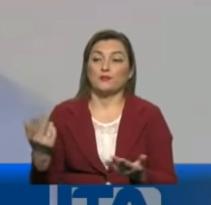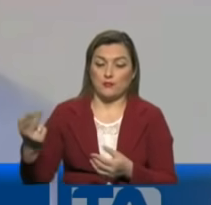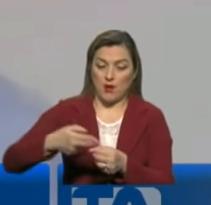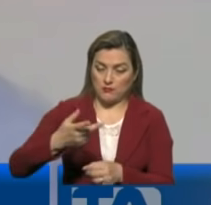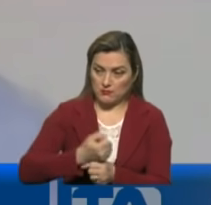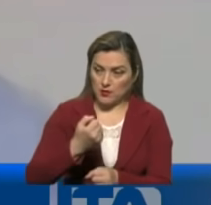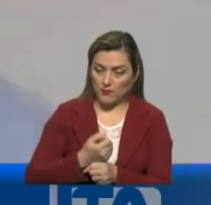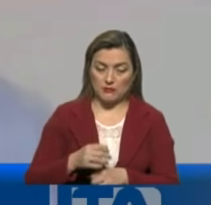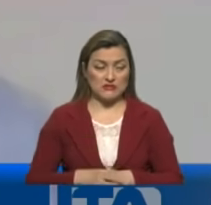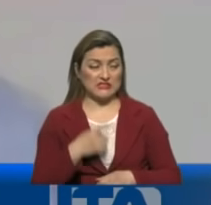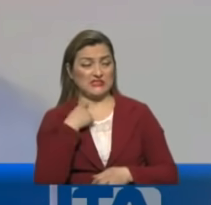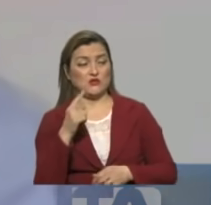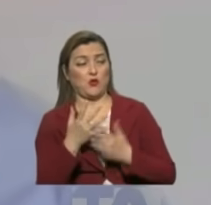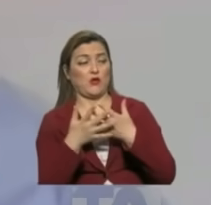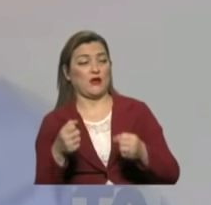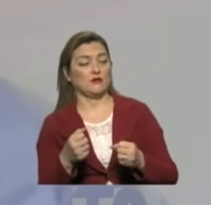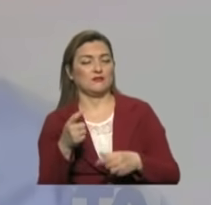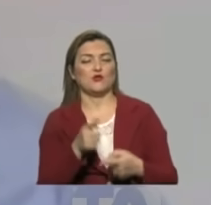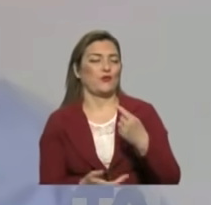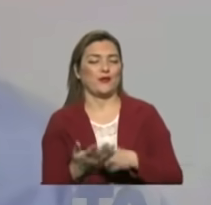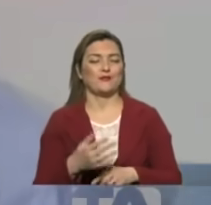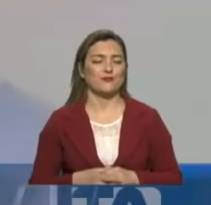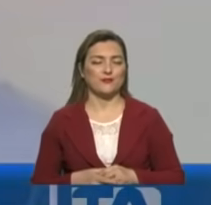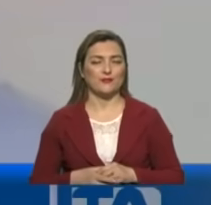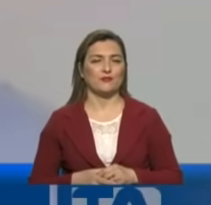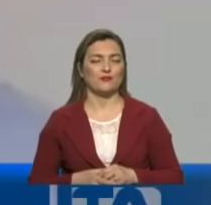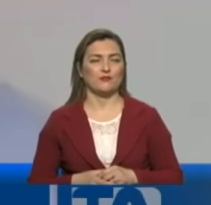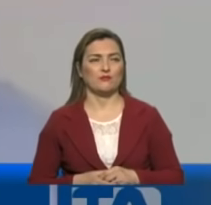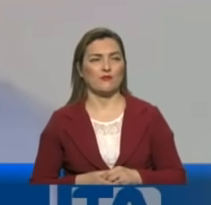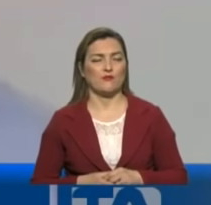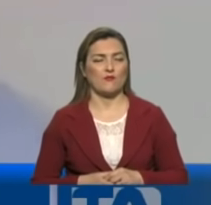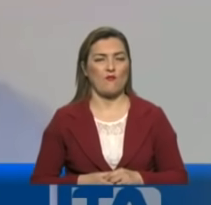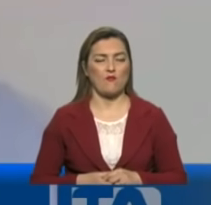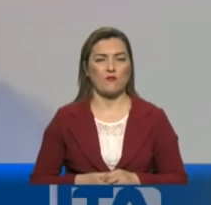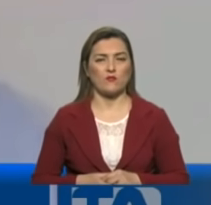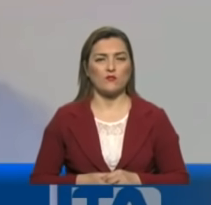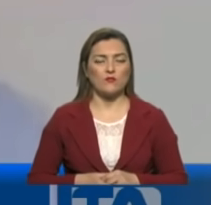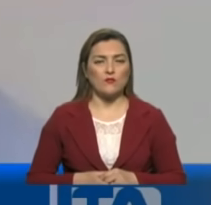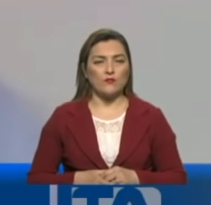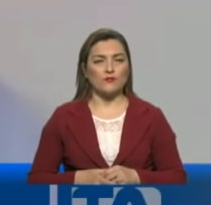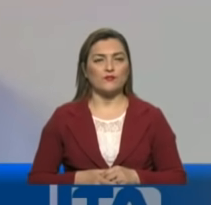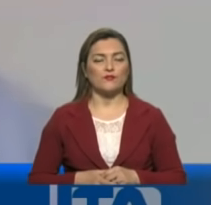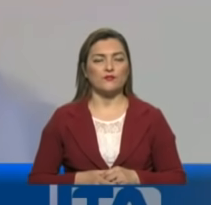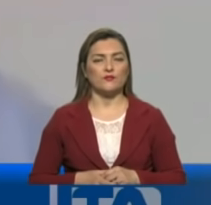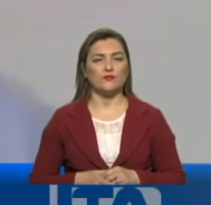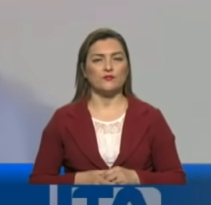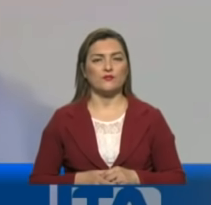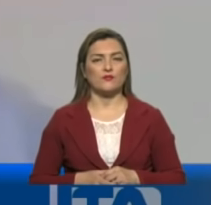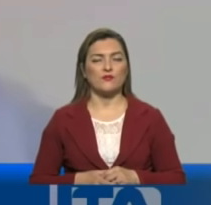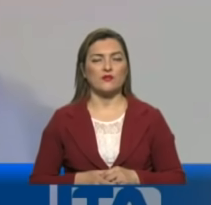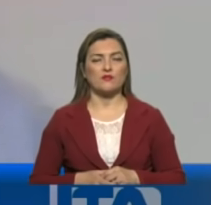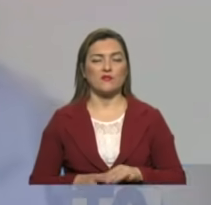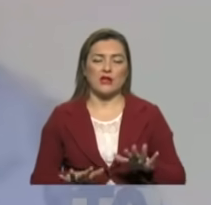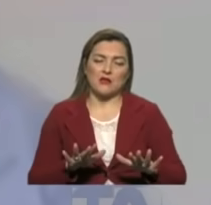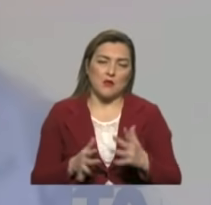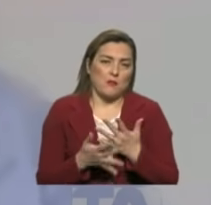para dejar de ejercer el cargo, ausentarse del ejercicio del cargo. Todo esto bajo el supuesto de que él se encuentre en prisión